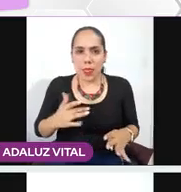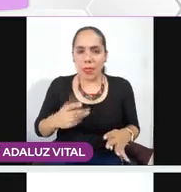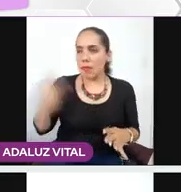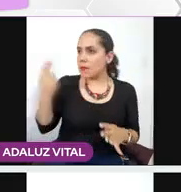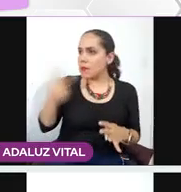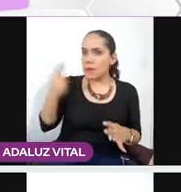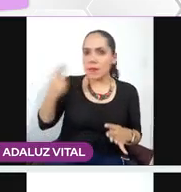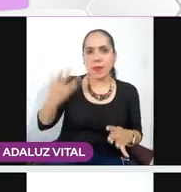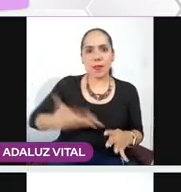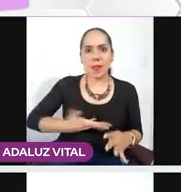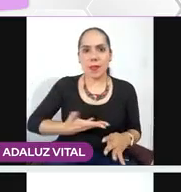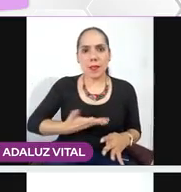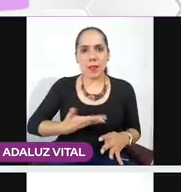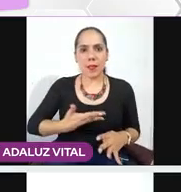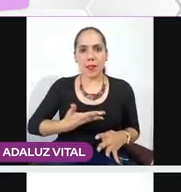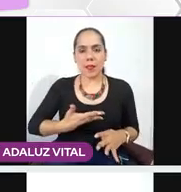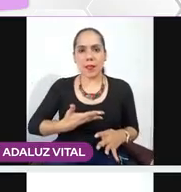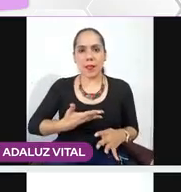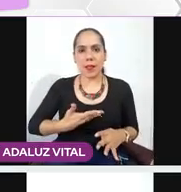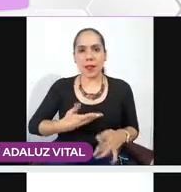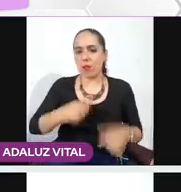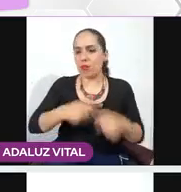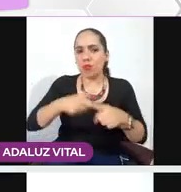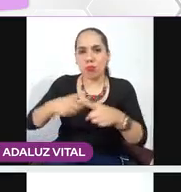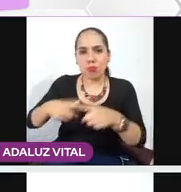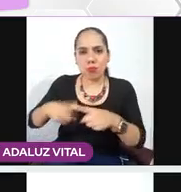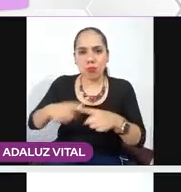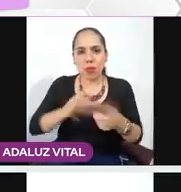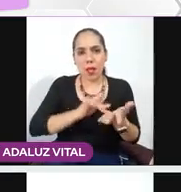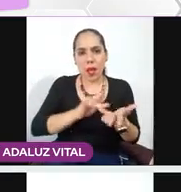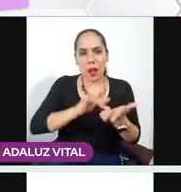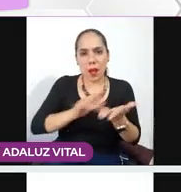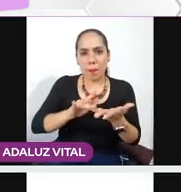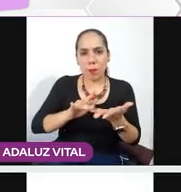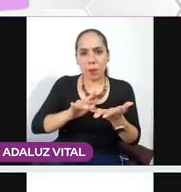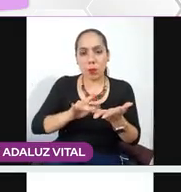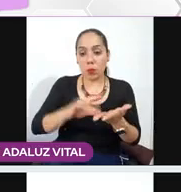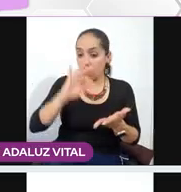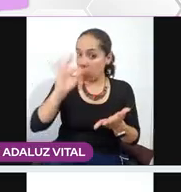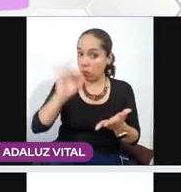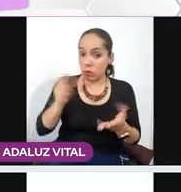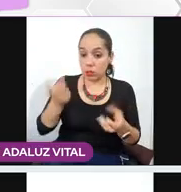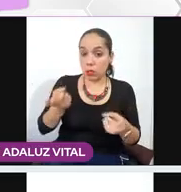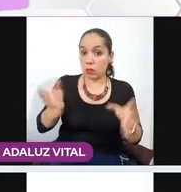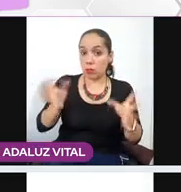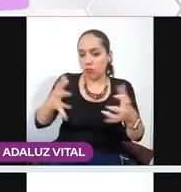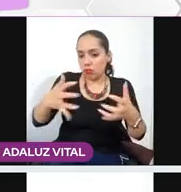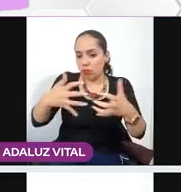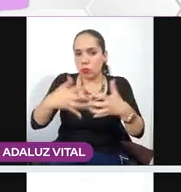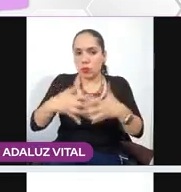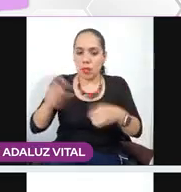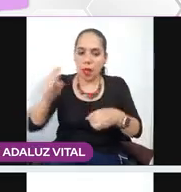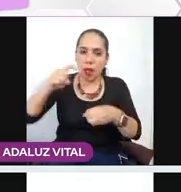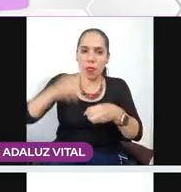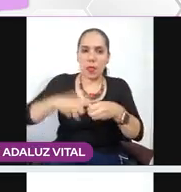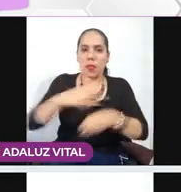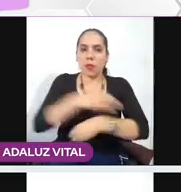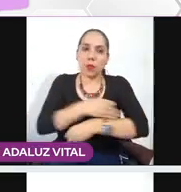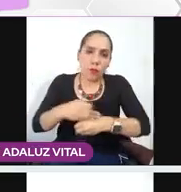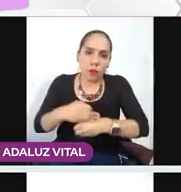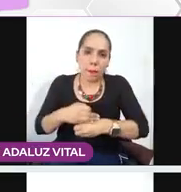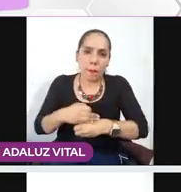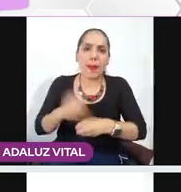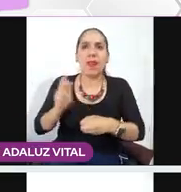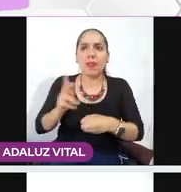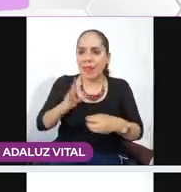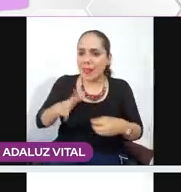apoyo. Y si dentro de tu hogar no hay una red de apoyo, o sea, porque mamá tiene muchas cosas, porque pues soy hijo único, etcétera, etcétera, entonces